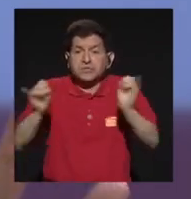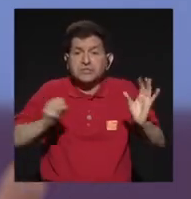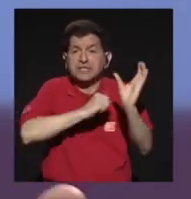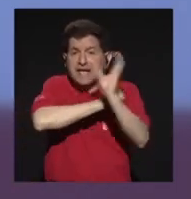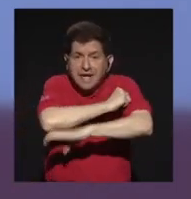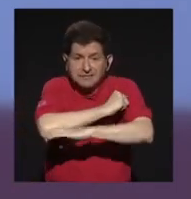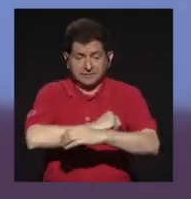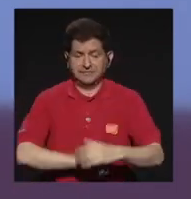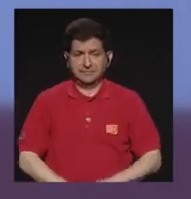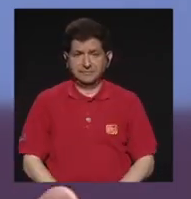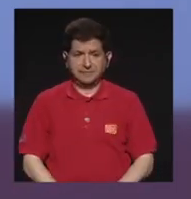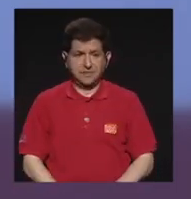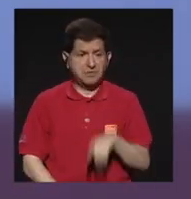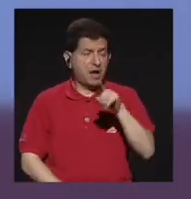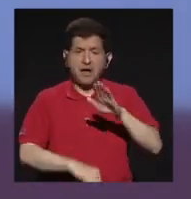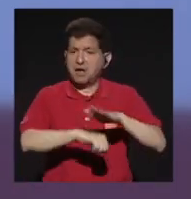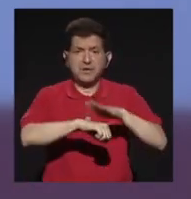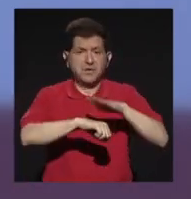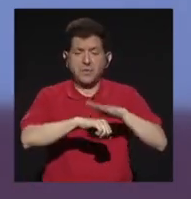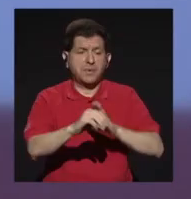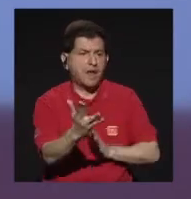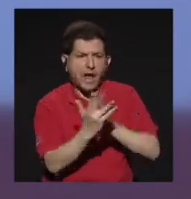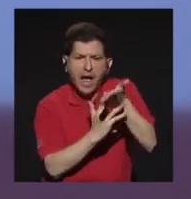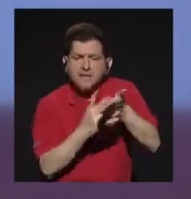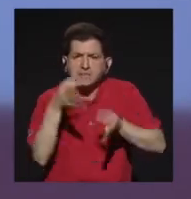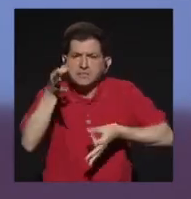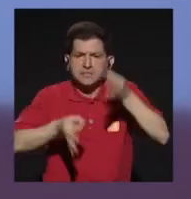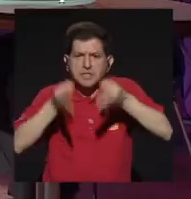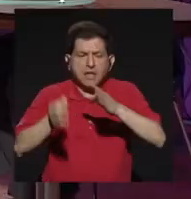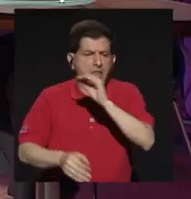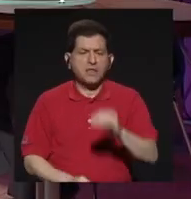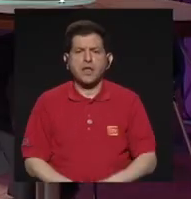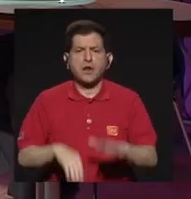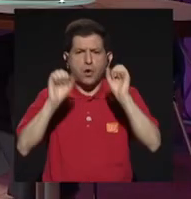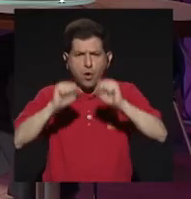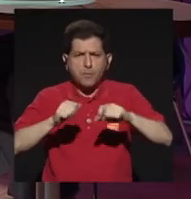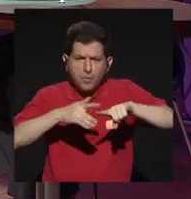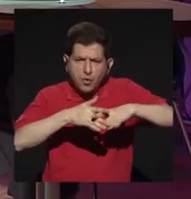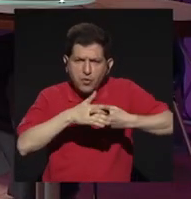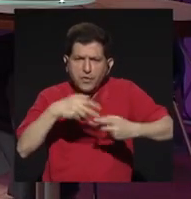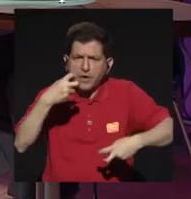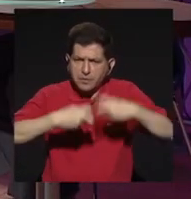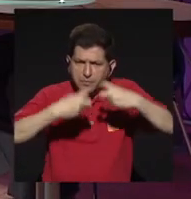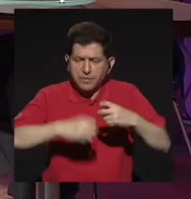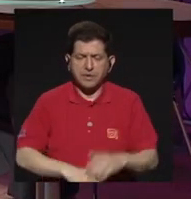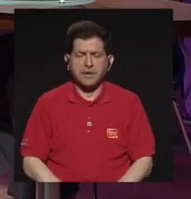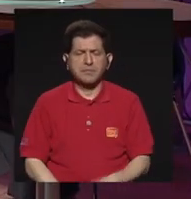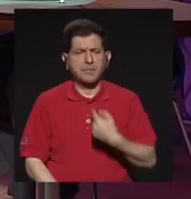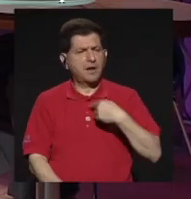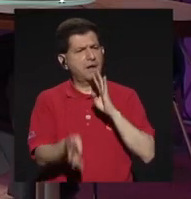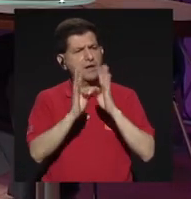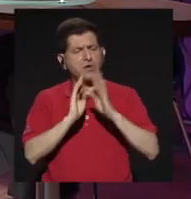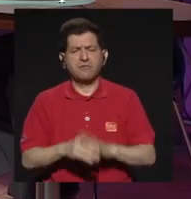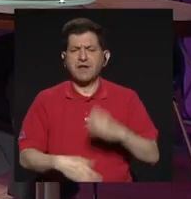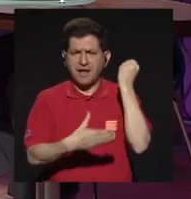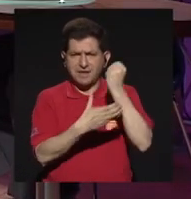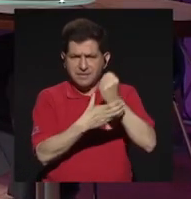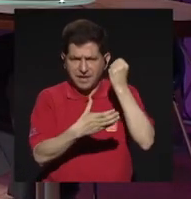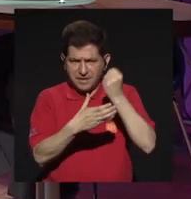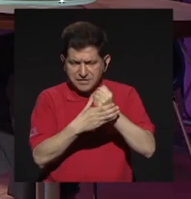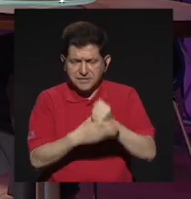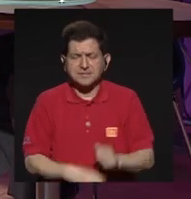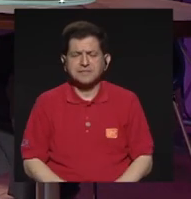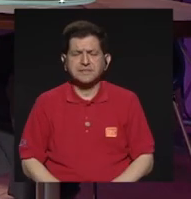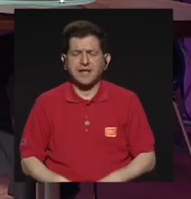que no que no les permiten el acceso a la justicia oa la reparación del daño y entre ellas hablaba yo del feminicidio sexual